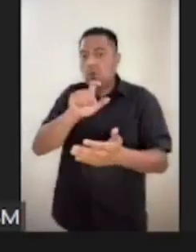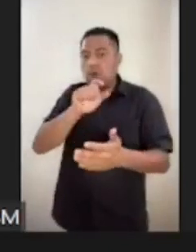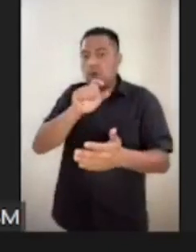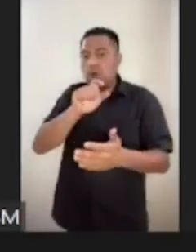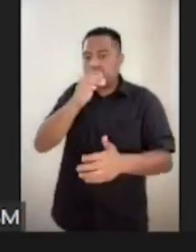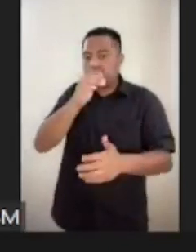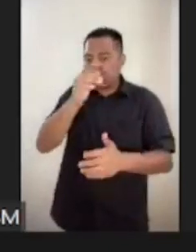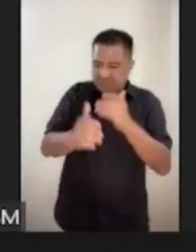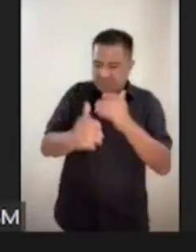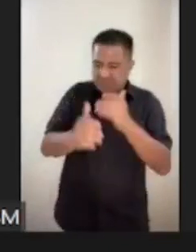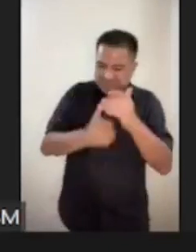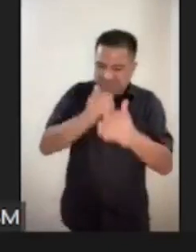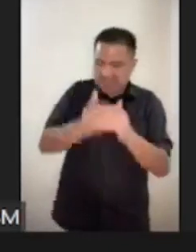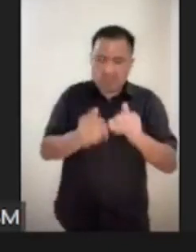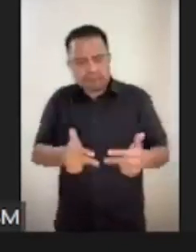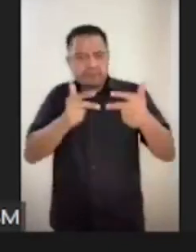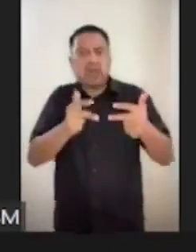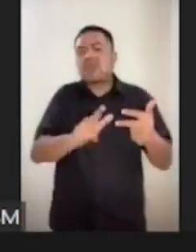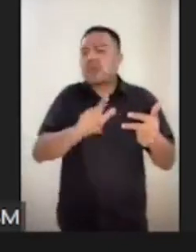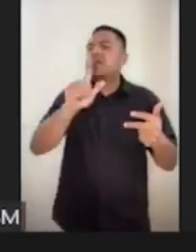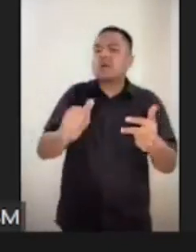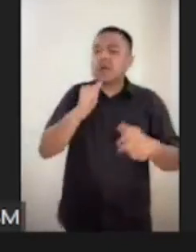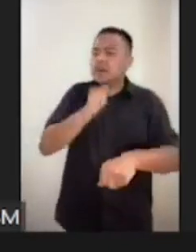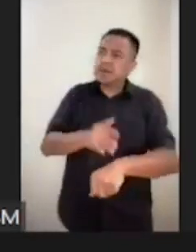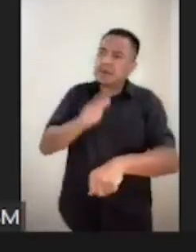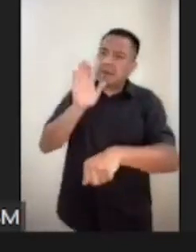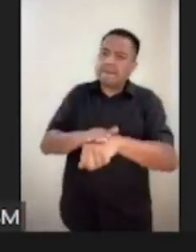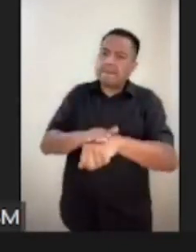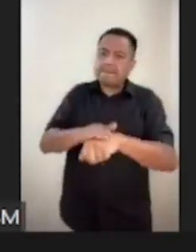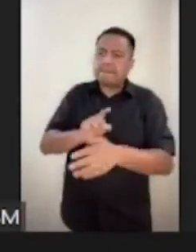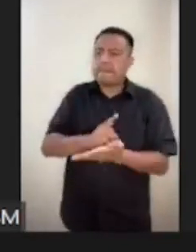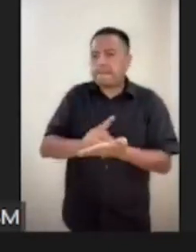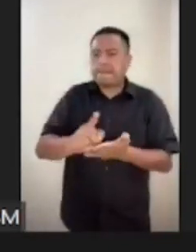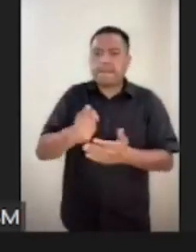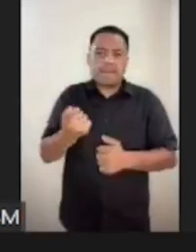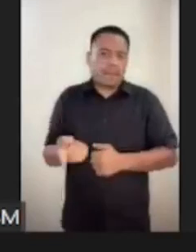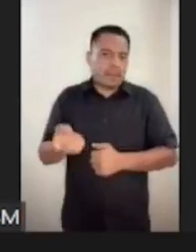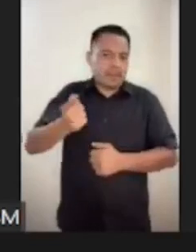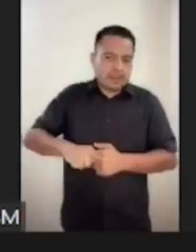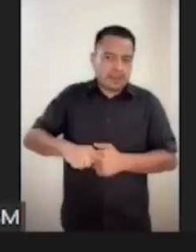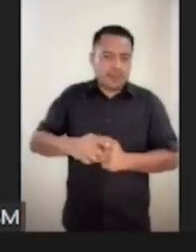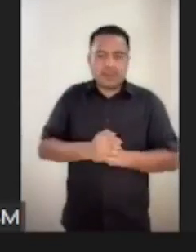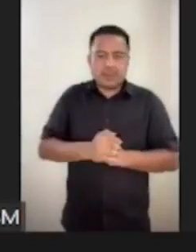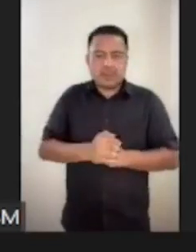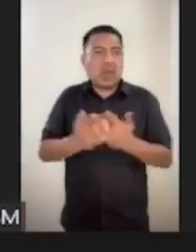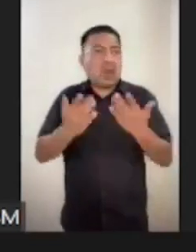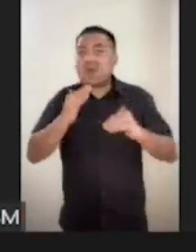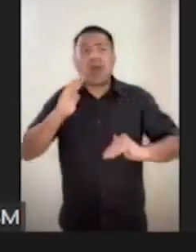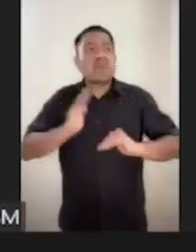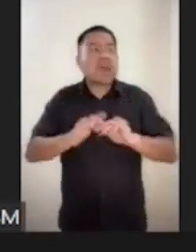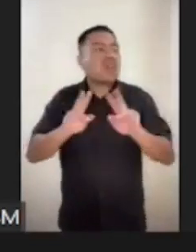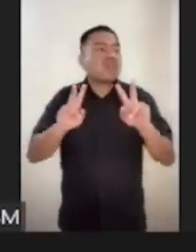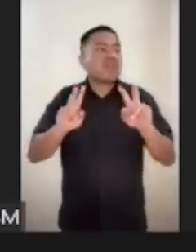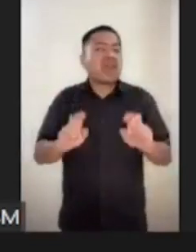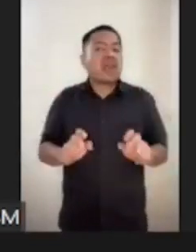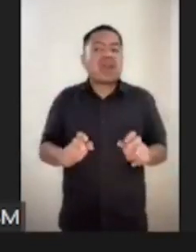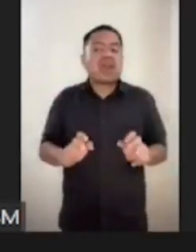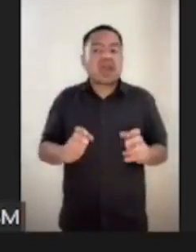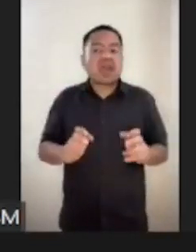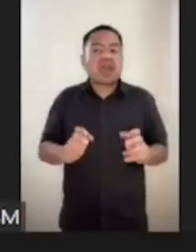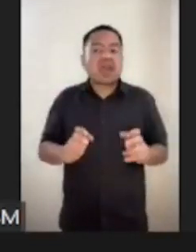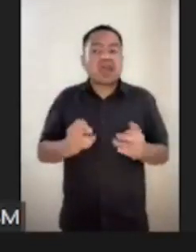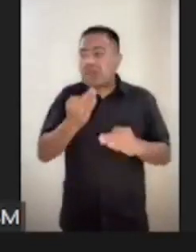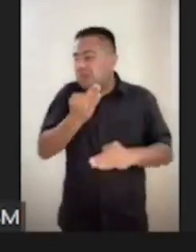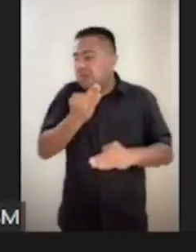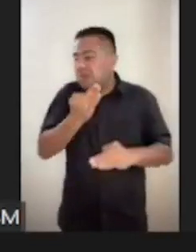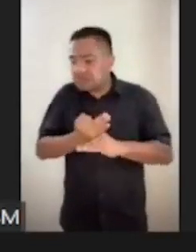presente sesión y en consecuencia notifíquese como en derecho corresponda. Al no haber más asuntos por tratar,